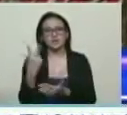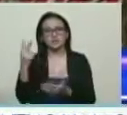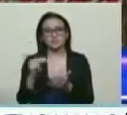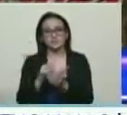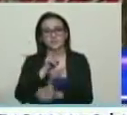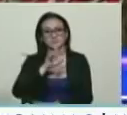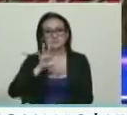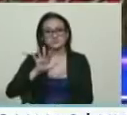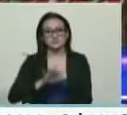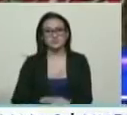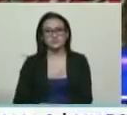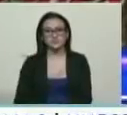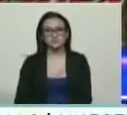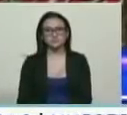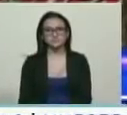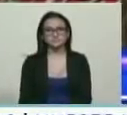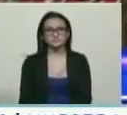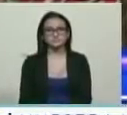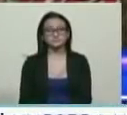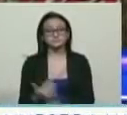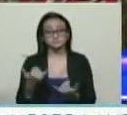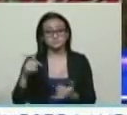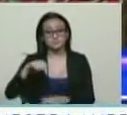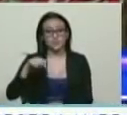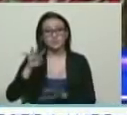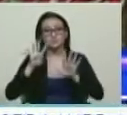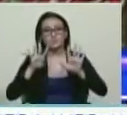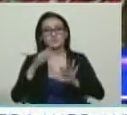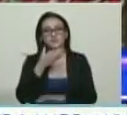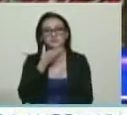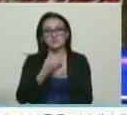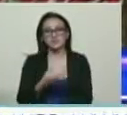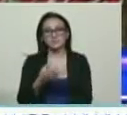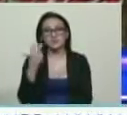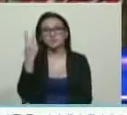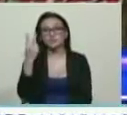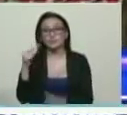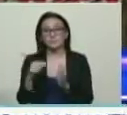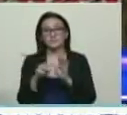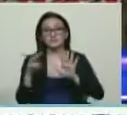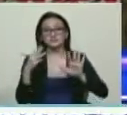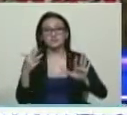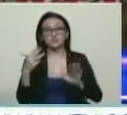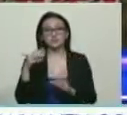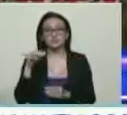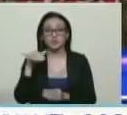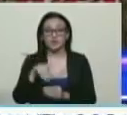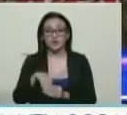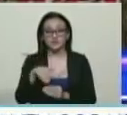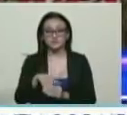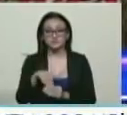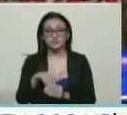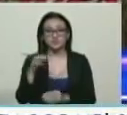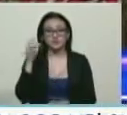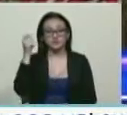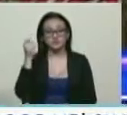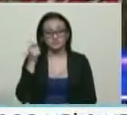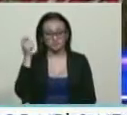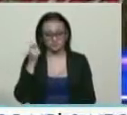2019-2025. Y hoy, 9 de diciembre, 2018, elecciones de